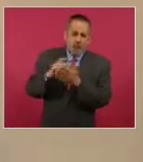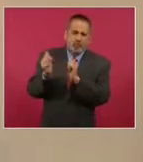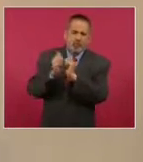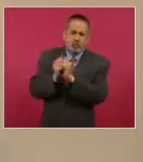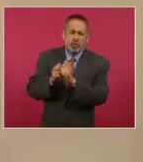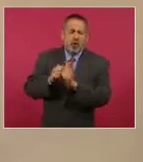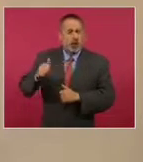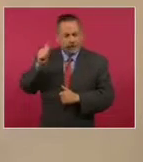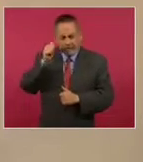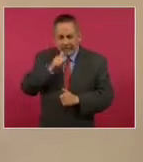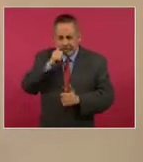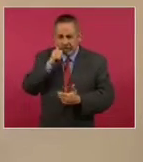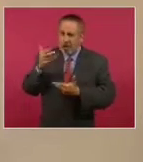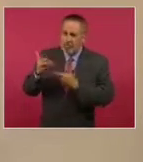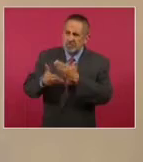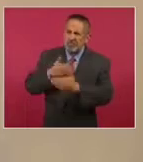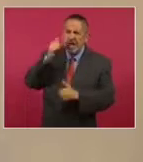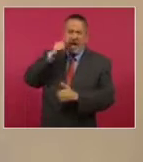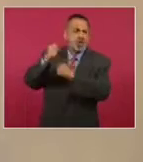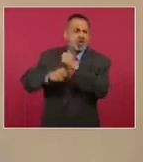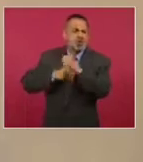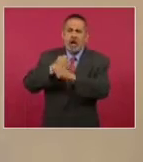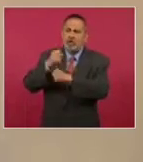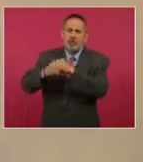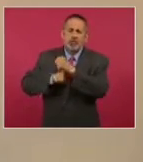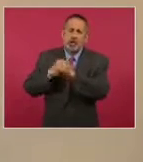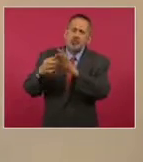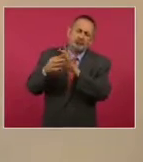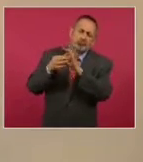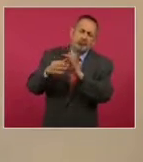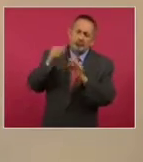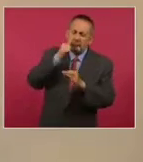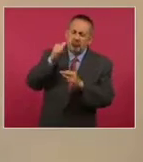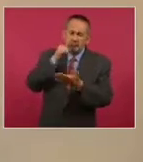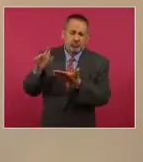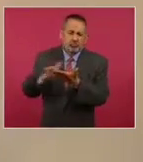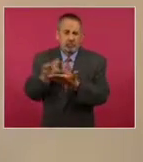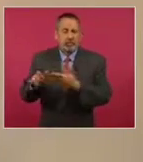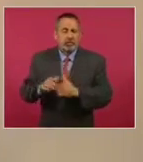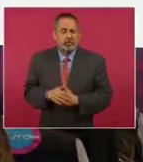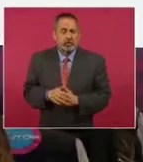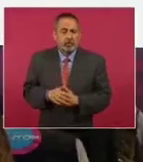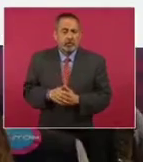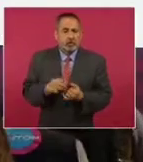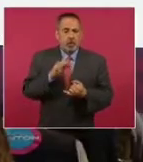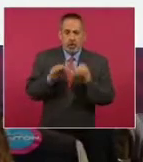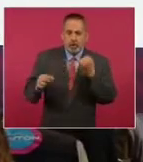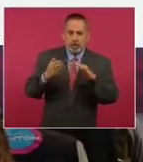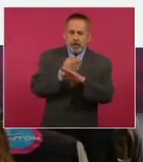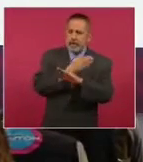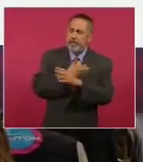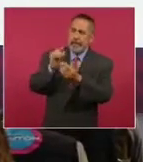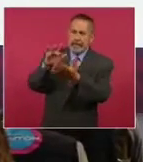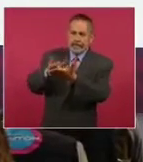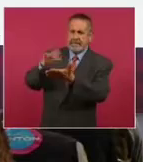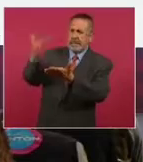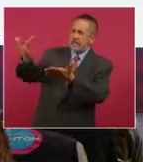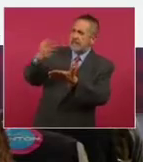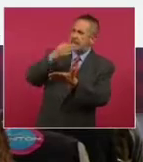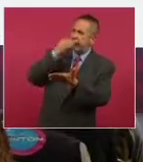como siempre ha sucedido. Por último, le transmito por anticipado mi